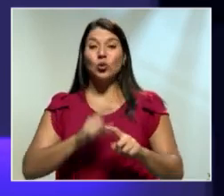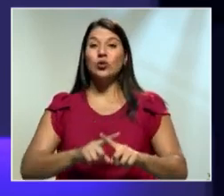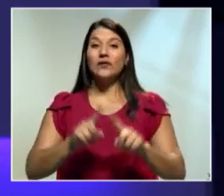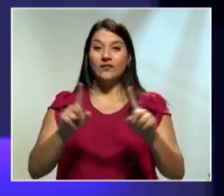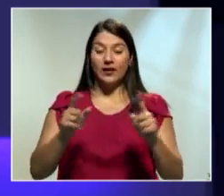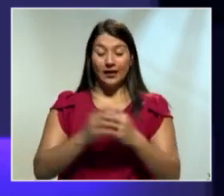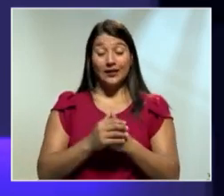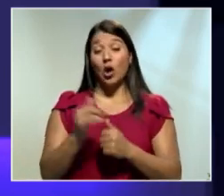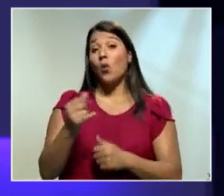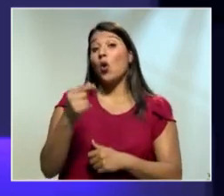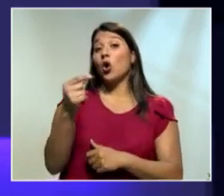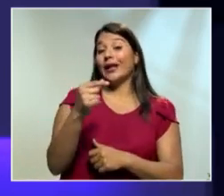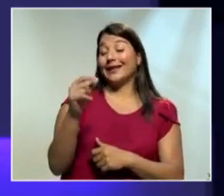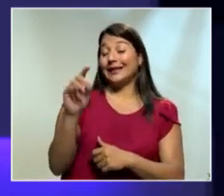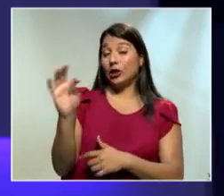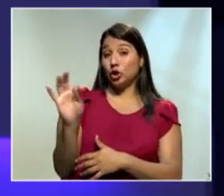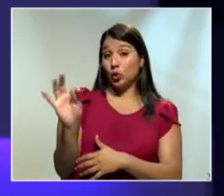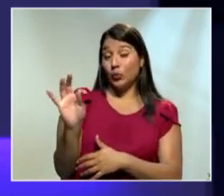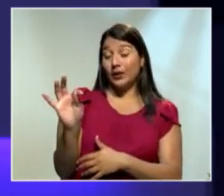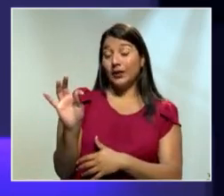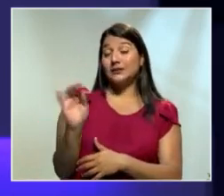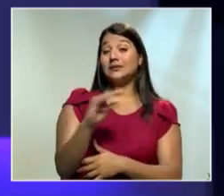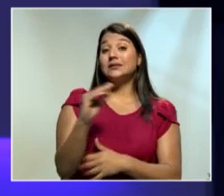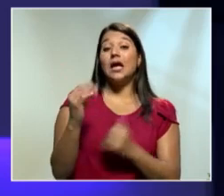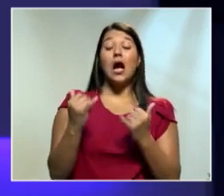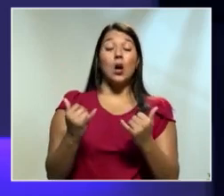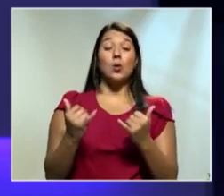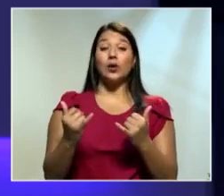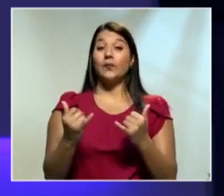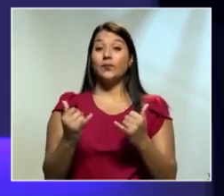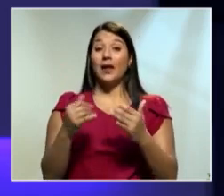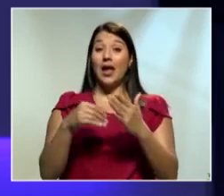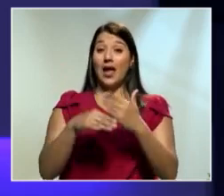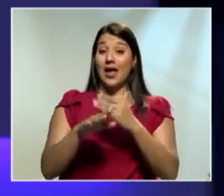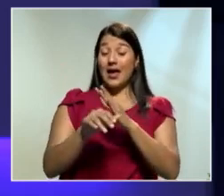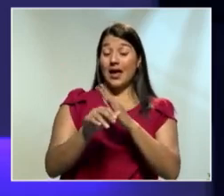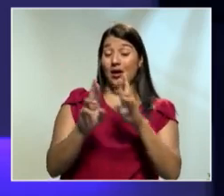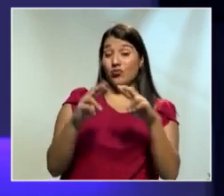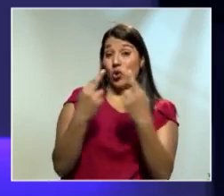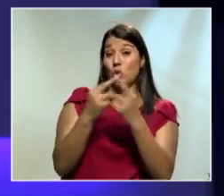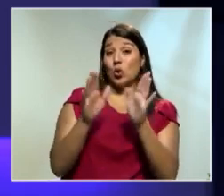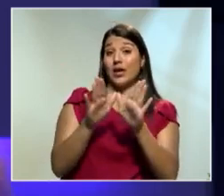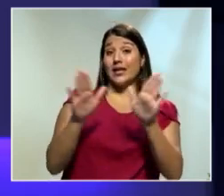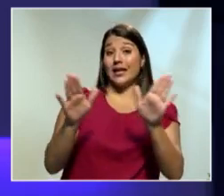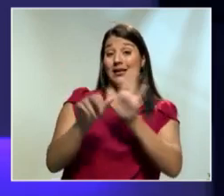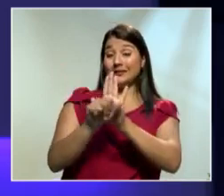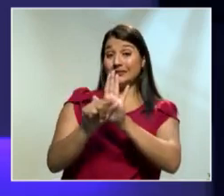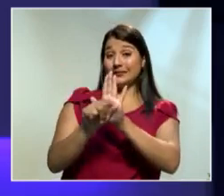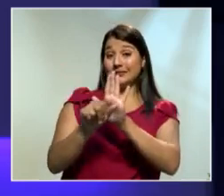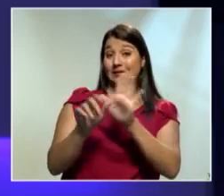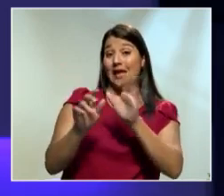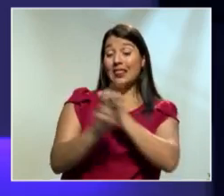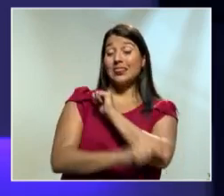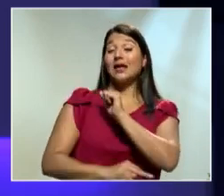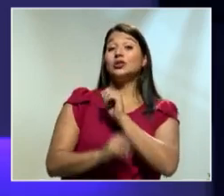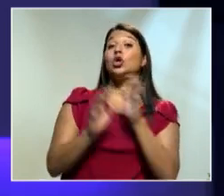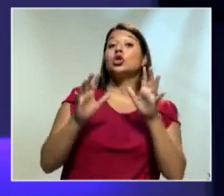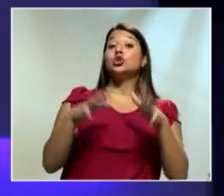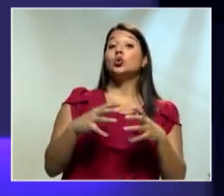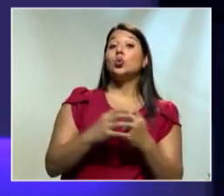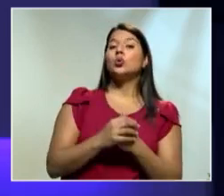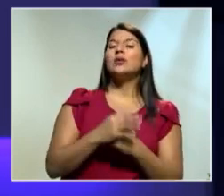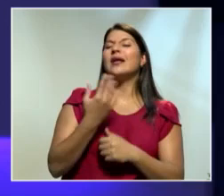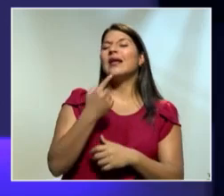Greta Thunberg, ahora en la Asamblea General de Naciones Unidas, lanzó no